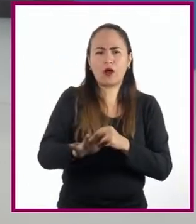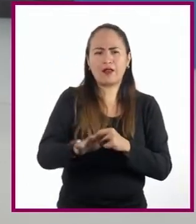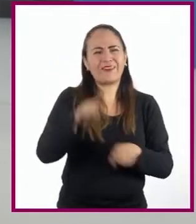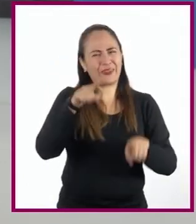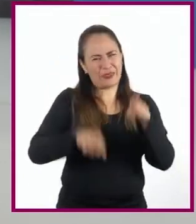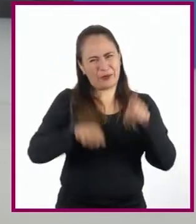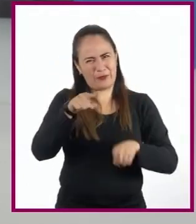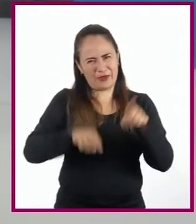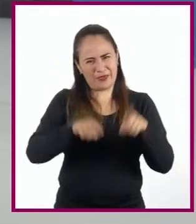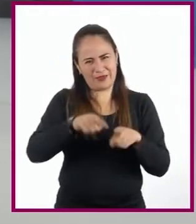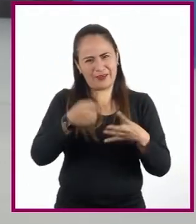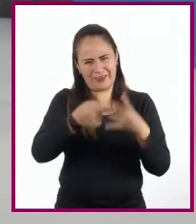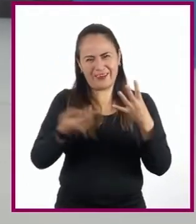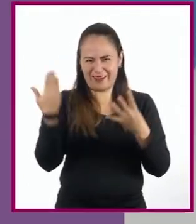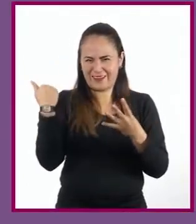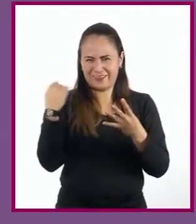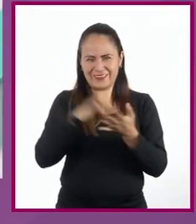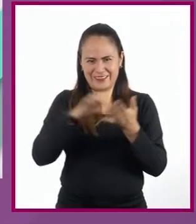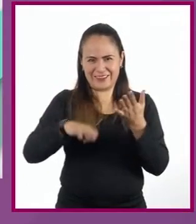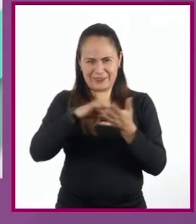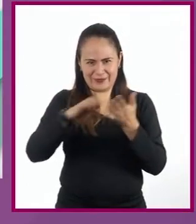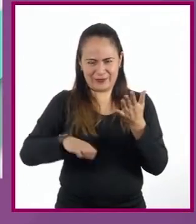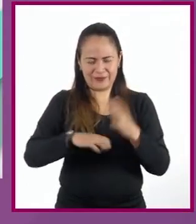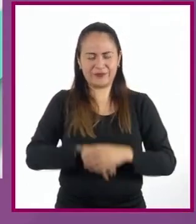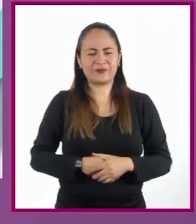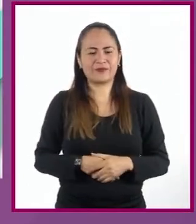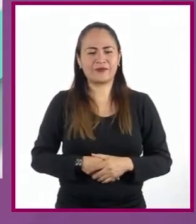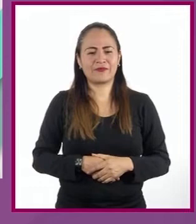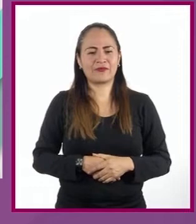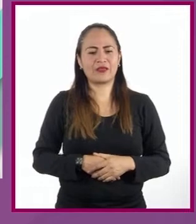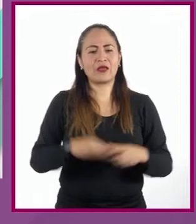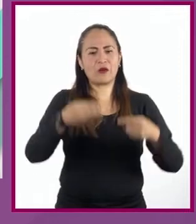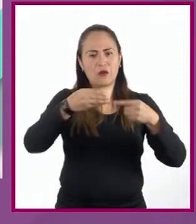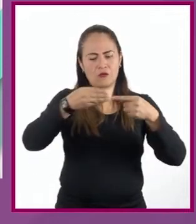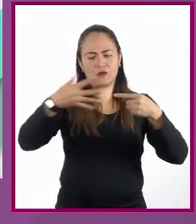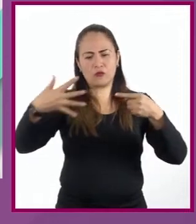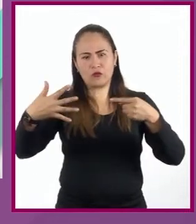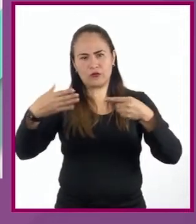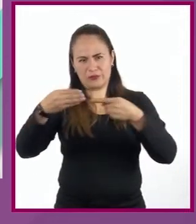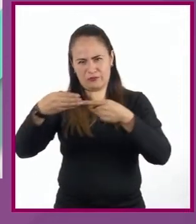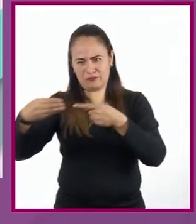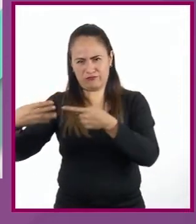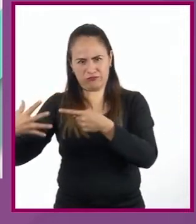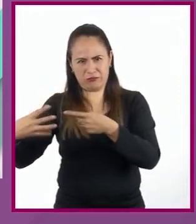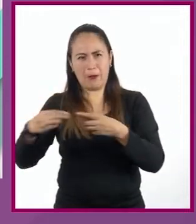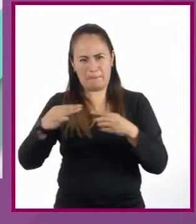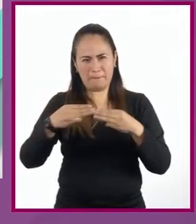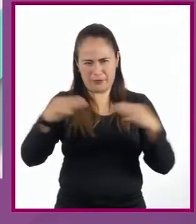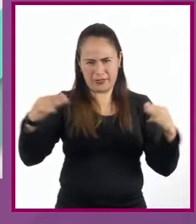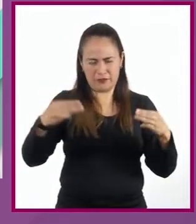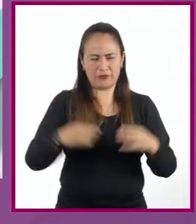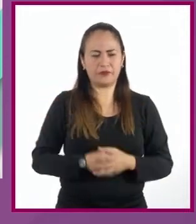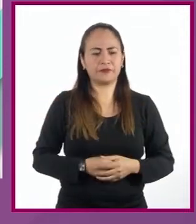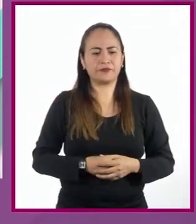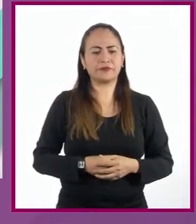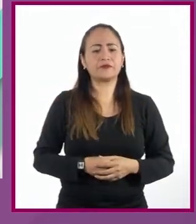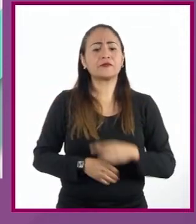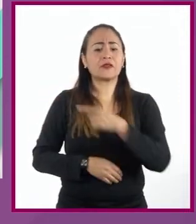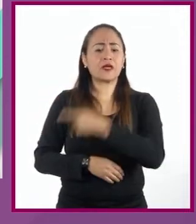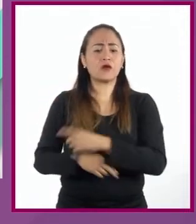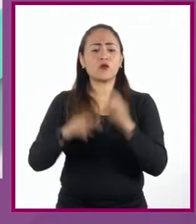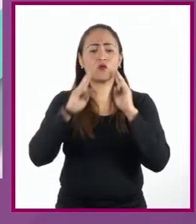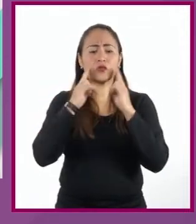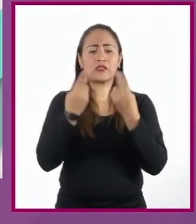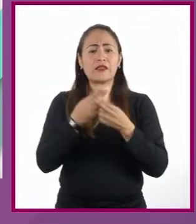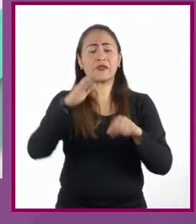descritas anteriormente. ¿Qué son los múltiplos y submúltiplos del metro? Los múltiplos son las unidades de medida